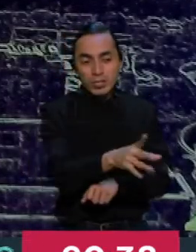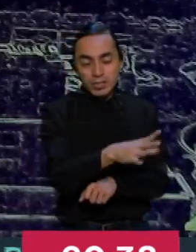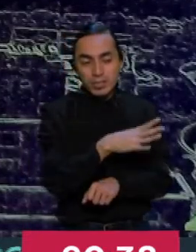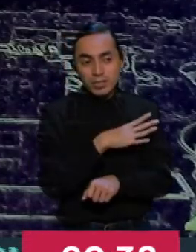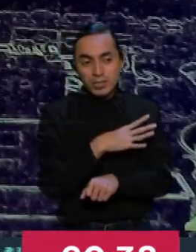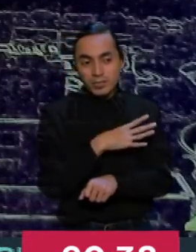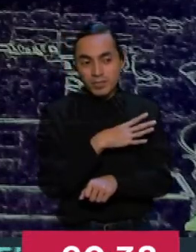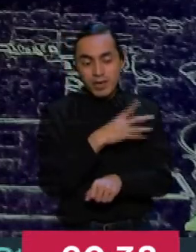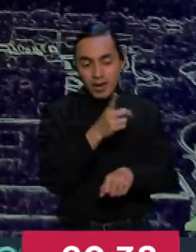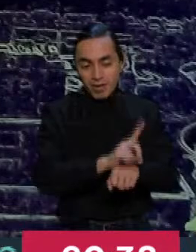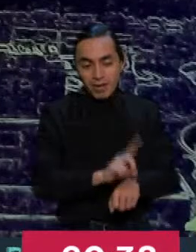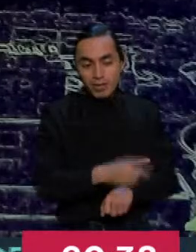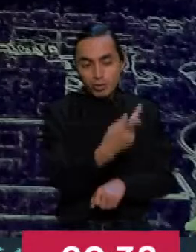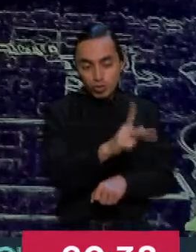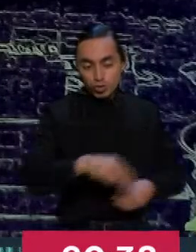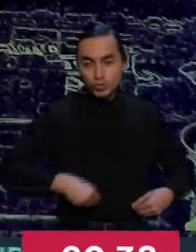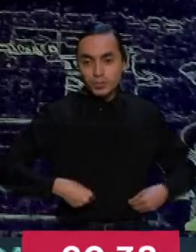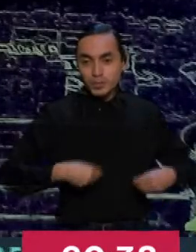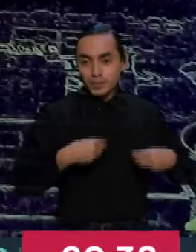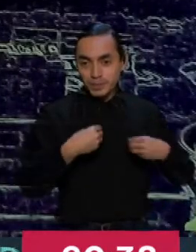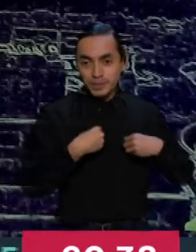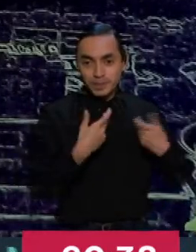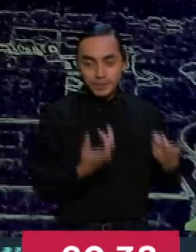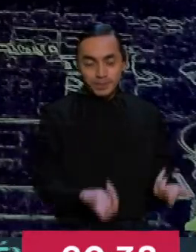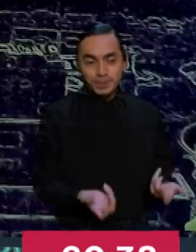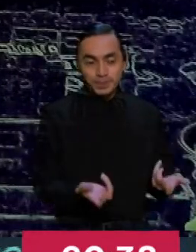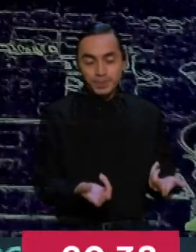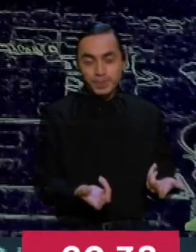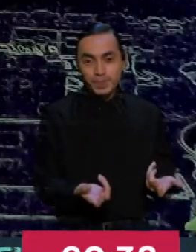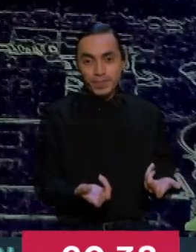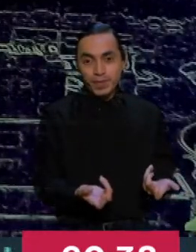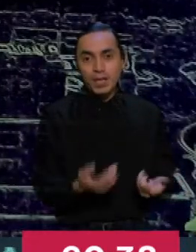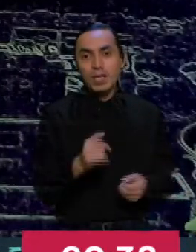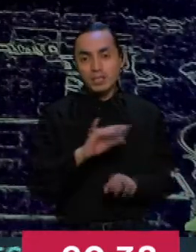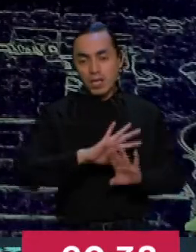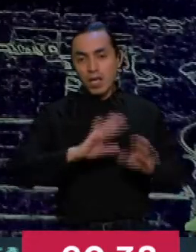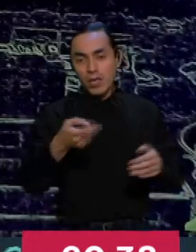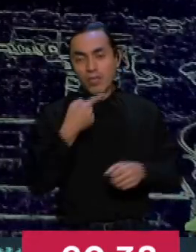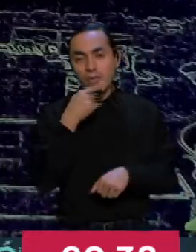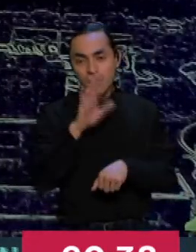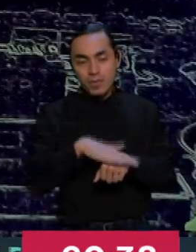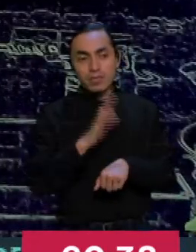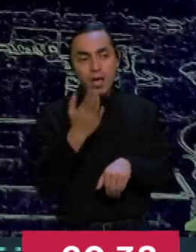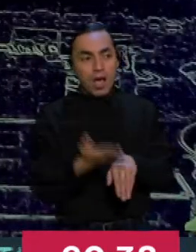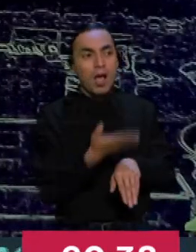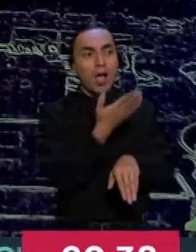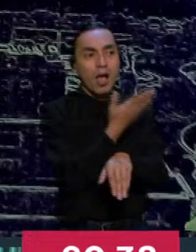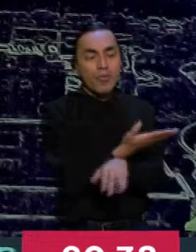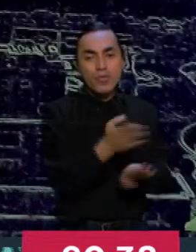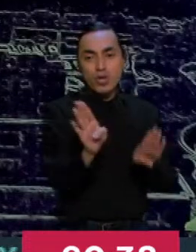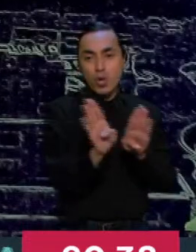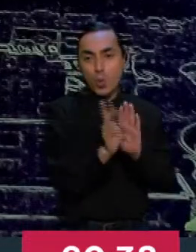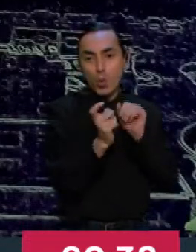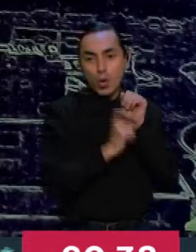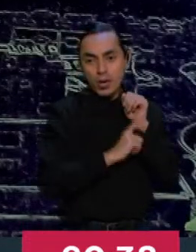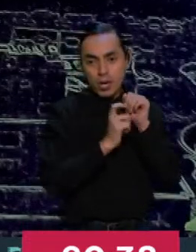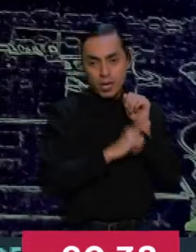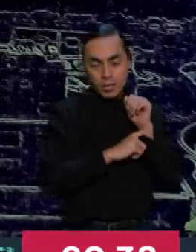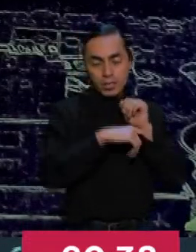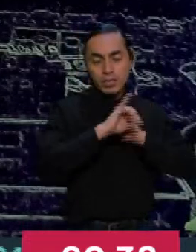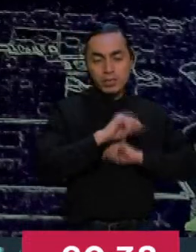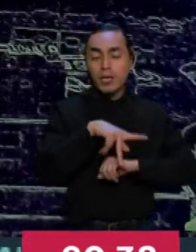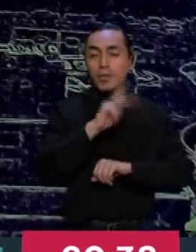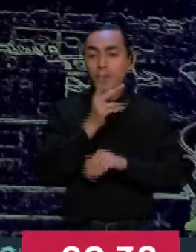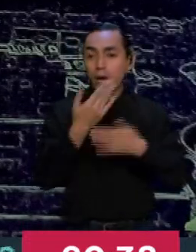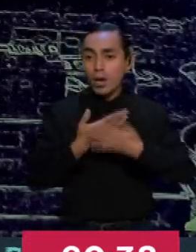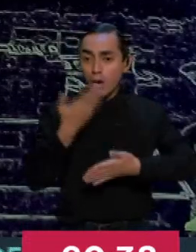las personas. Sin embargo, actualmente ya se dice más. Antes se ocultaba mucho, ya existía. Hoy en